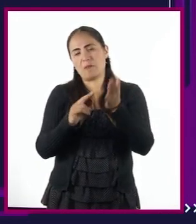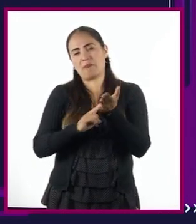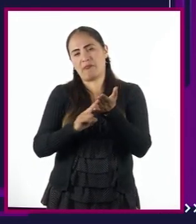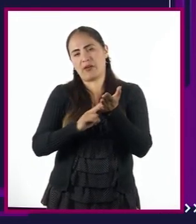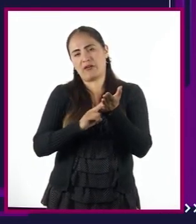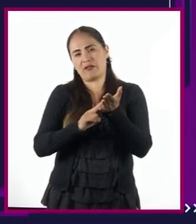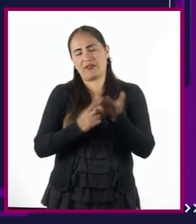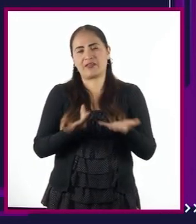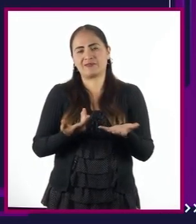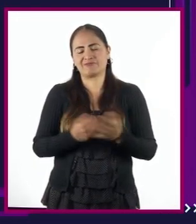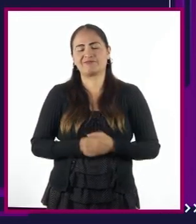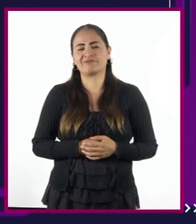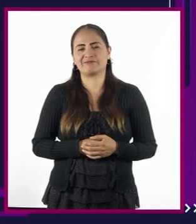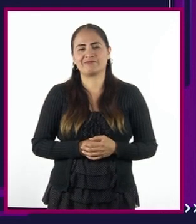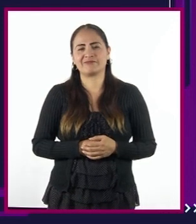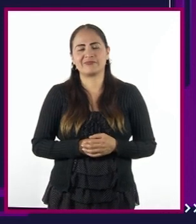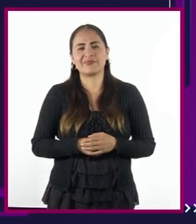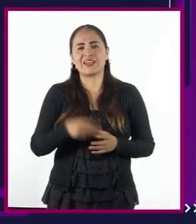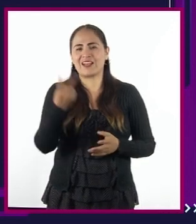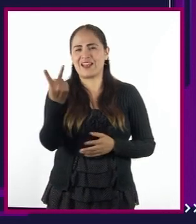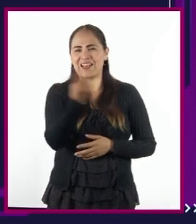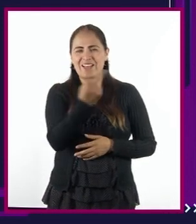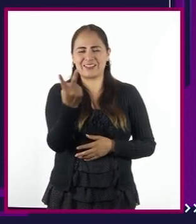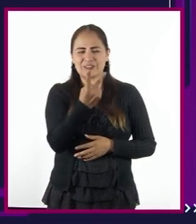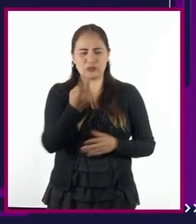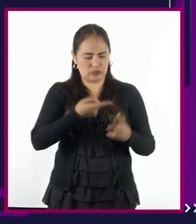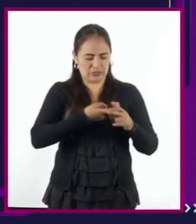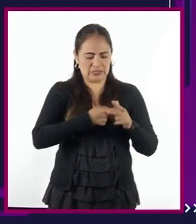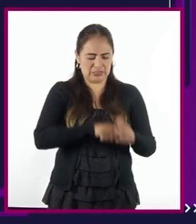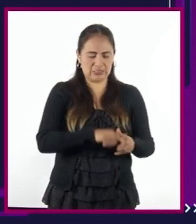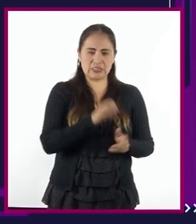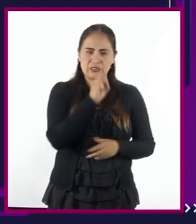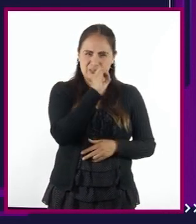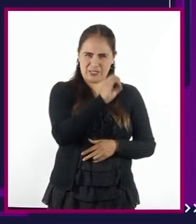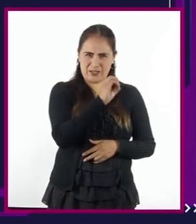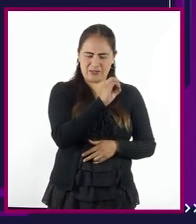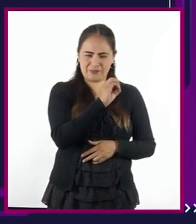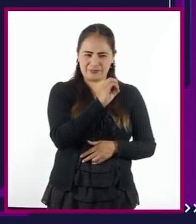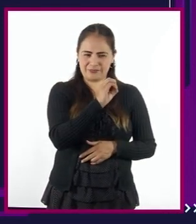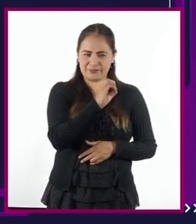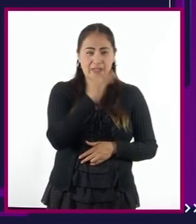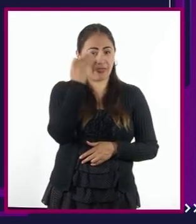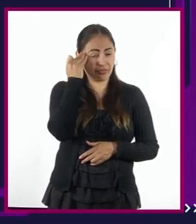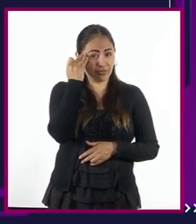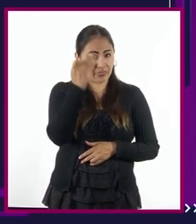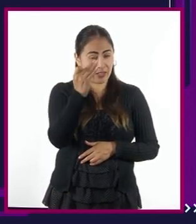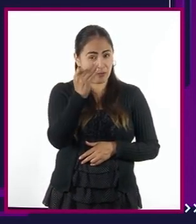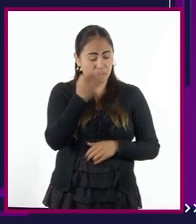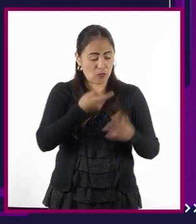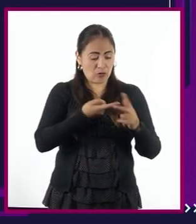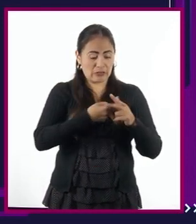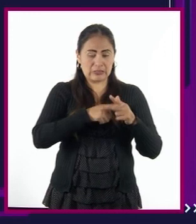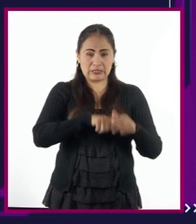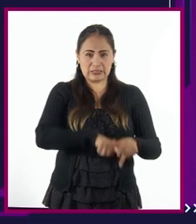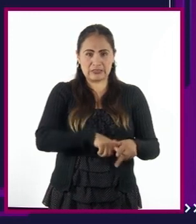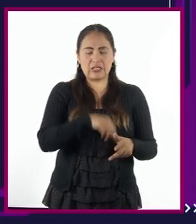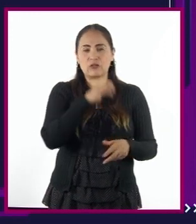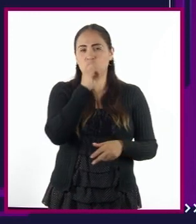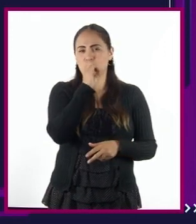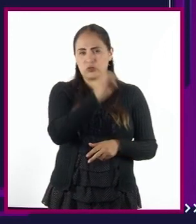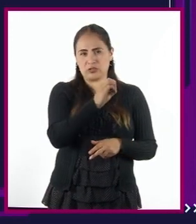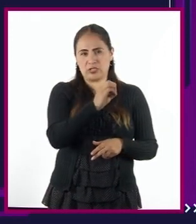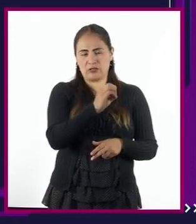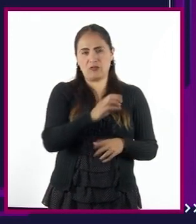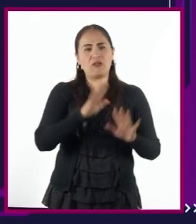pueden observar, ambas gráficas inician en el origen, ya que el tiempo empieza a correr a partir de